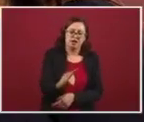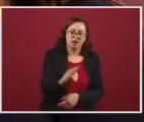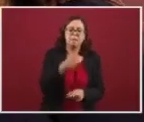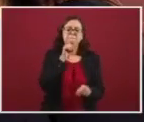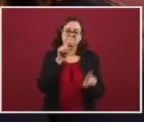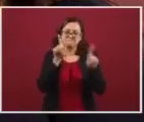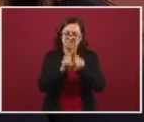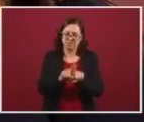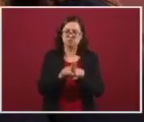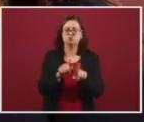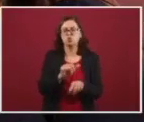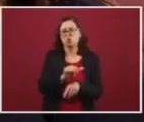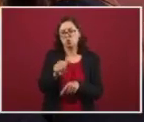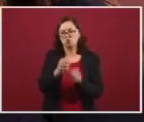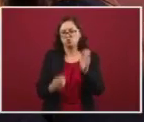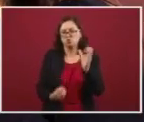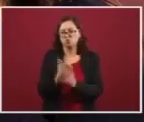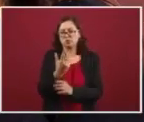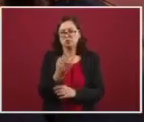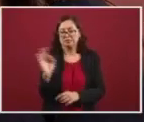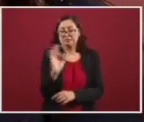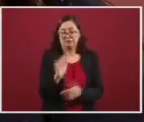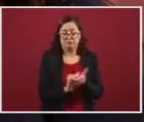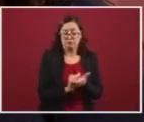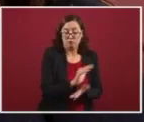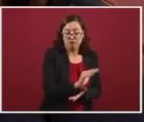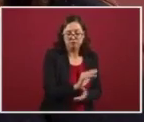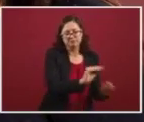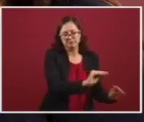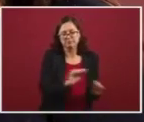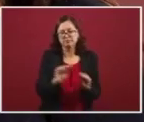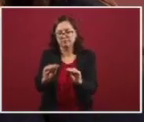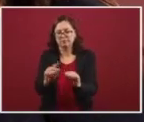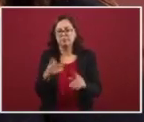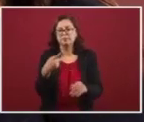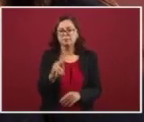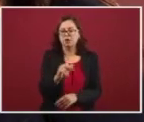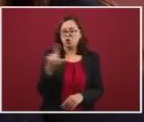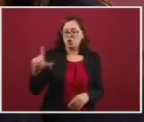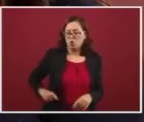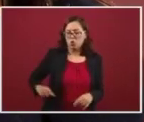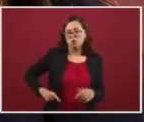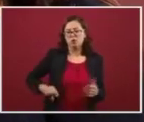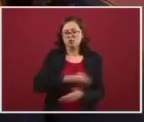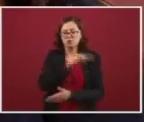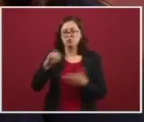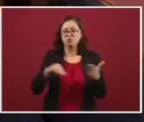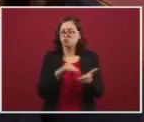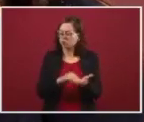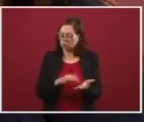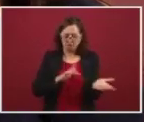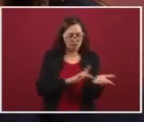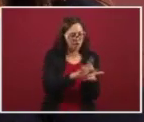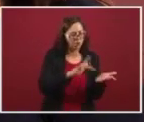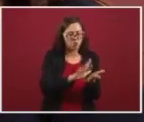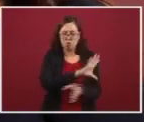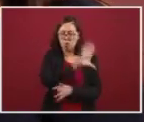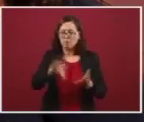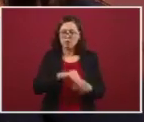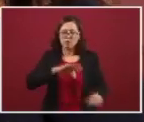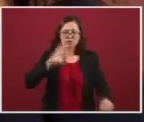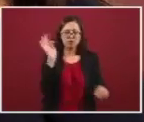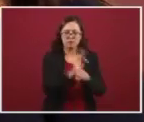estas personas en caso de que se les desalojaran. Lo que sí quiero comentar es que el gobierno municipal le está dando todo el apoyo a la